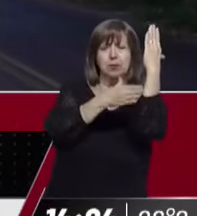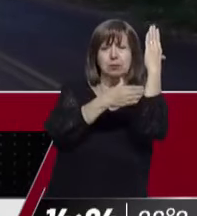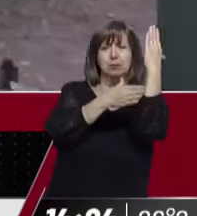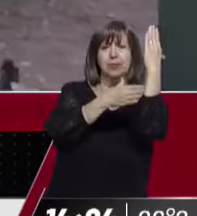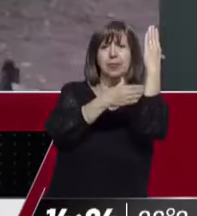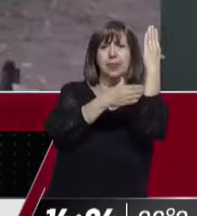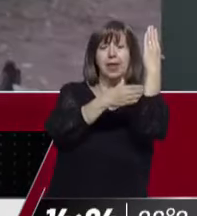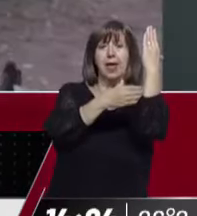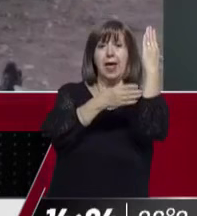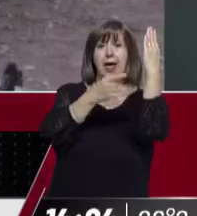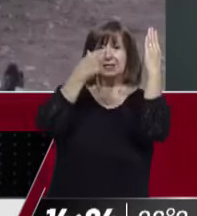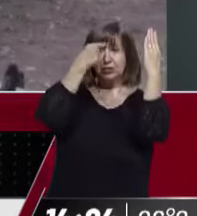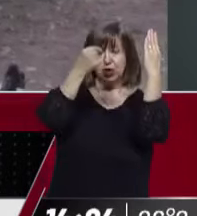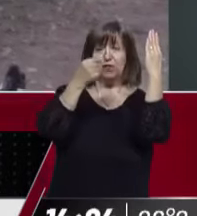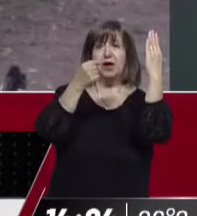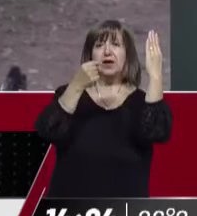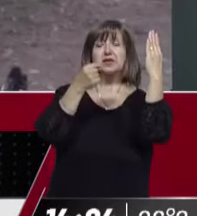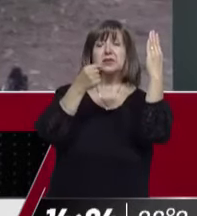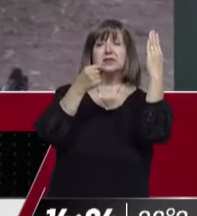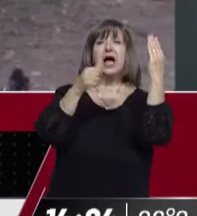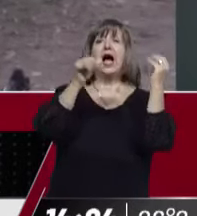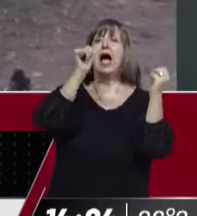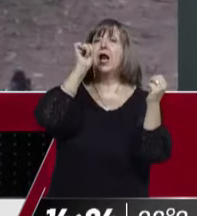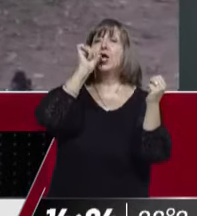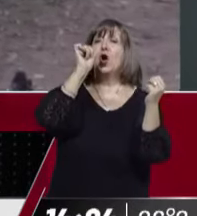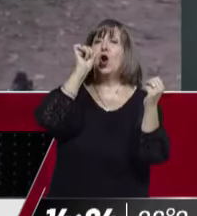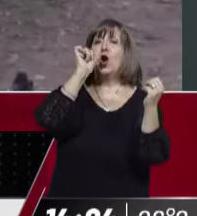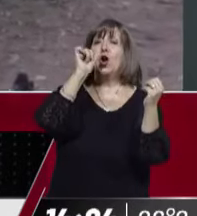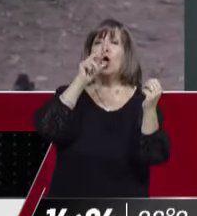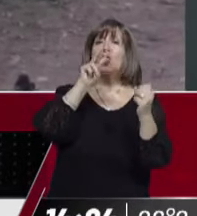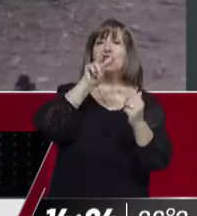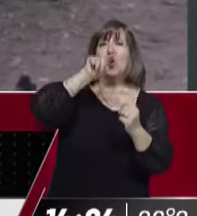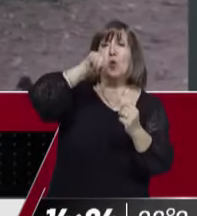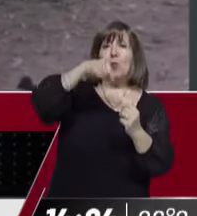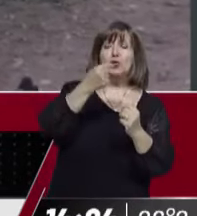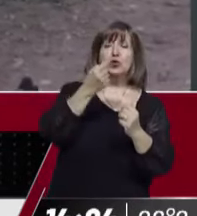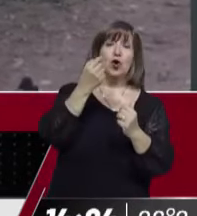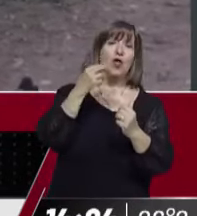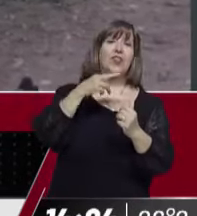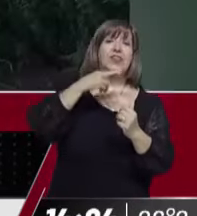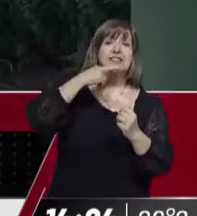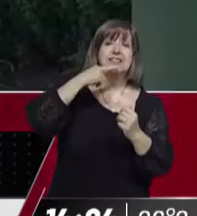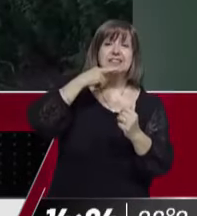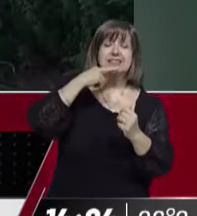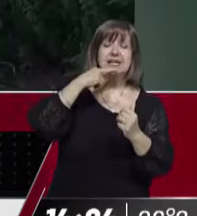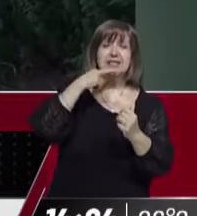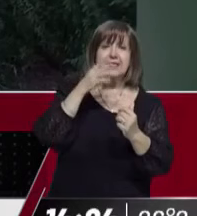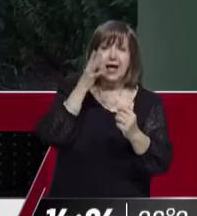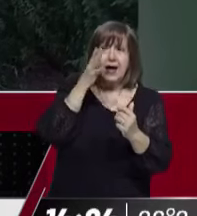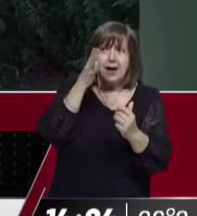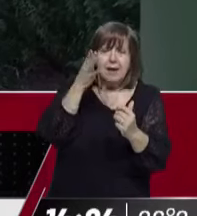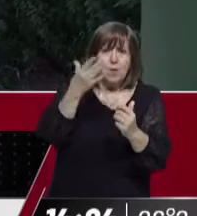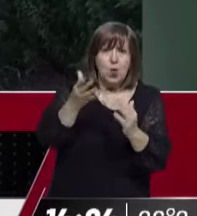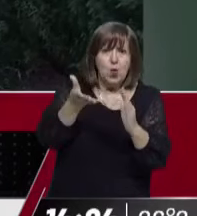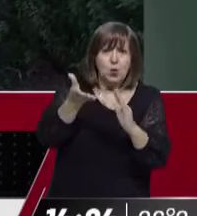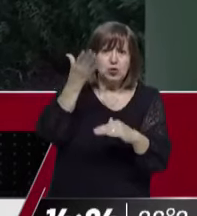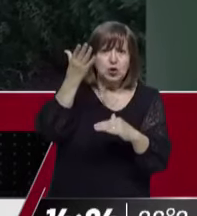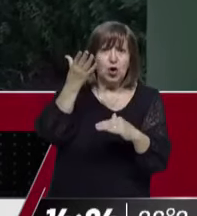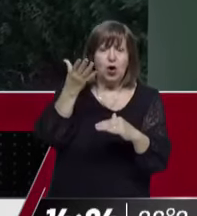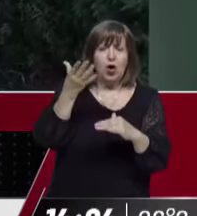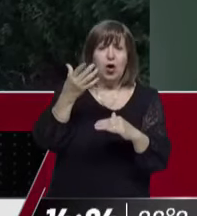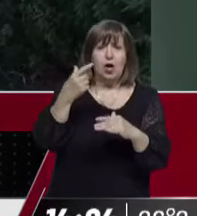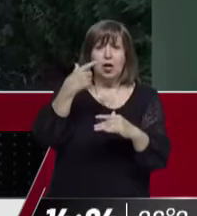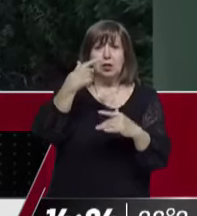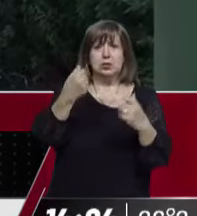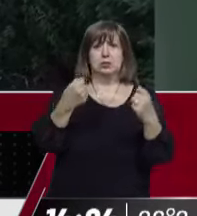conductor conducía, en este caso se manejaba alcoholizado, con 2,17 gramos, algo muy por encima de lo normal,